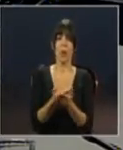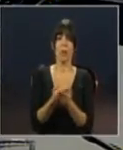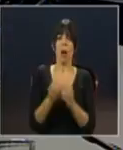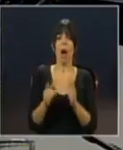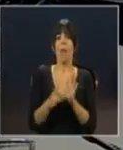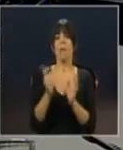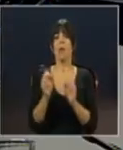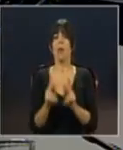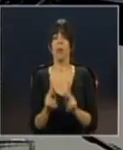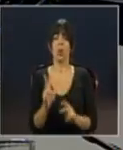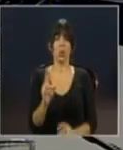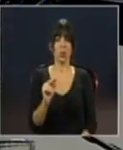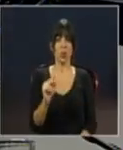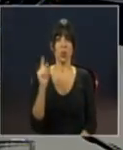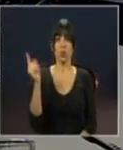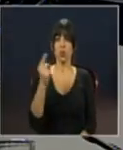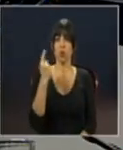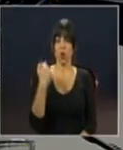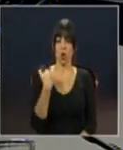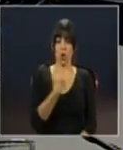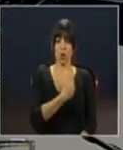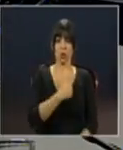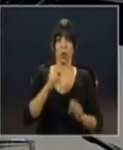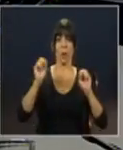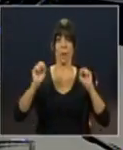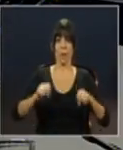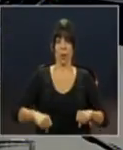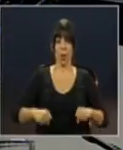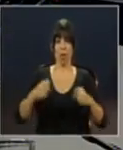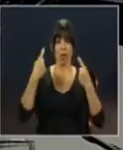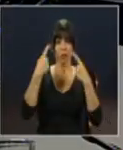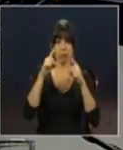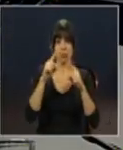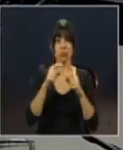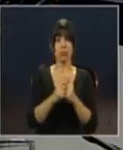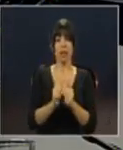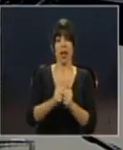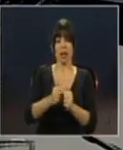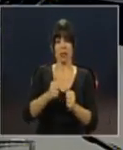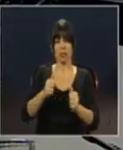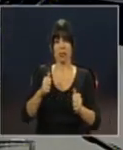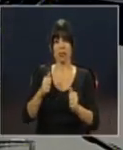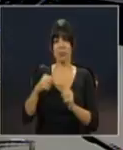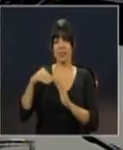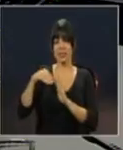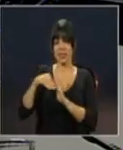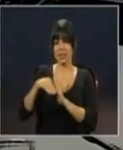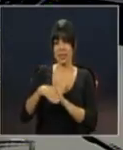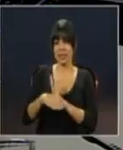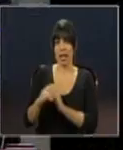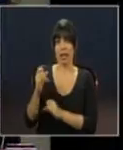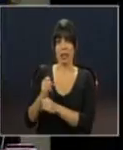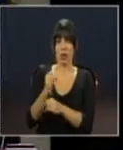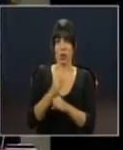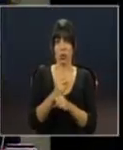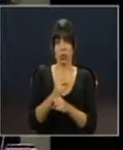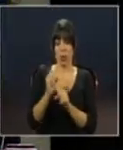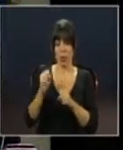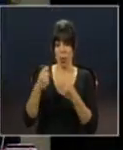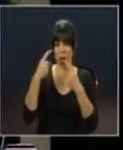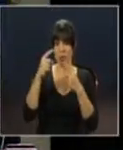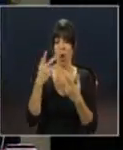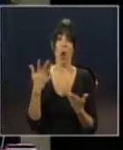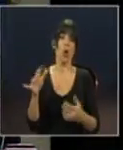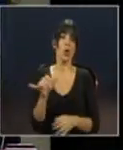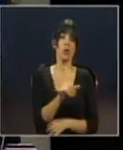oportunismo. Solo seremos capaces de superar el riesgo del retroceso y del deterioro institucional, o lo que es lo